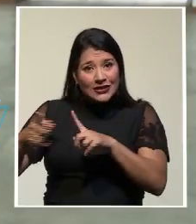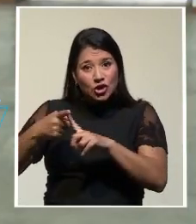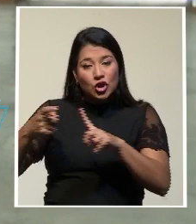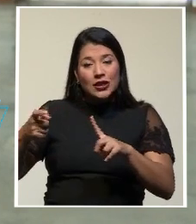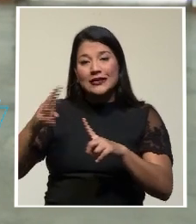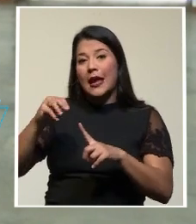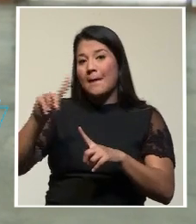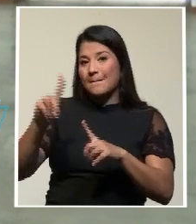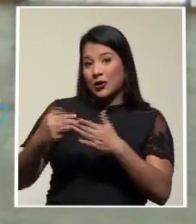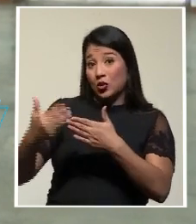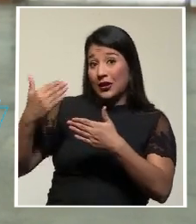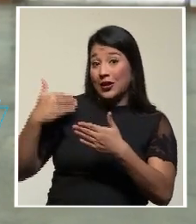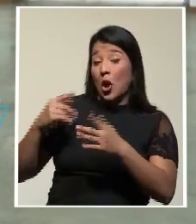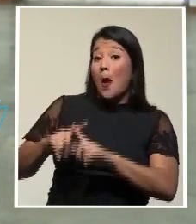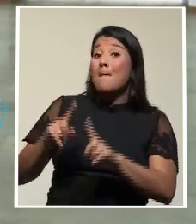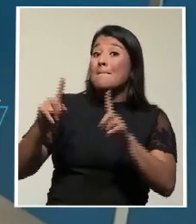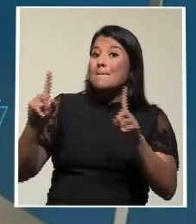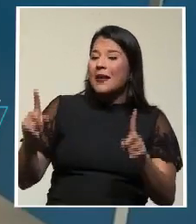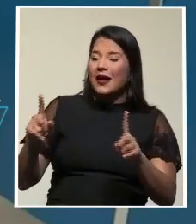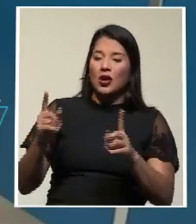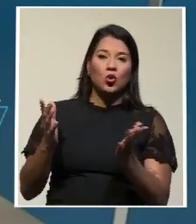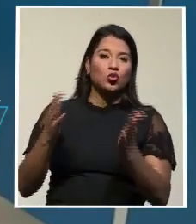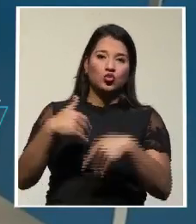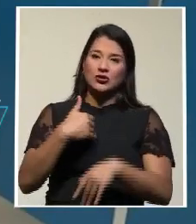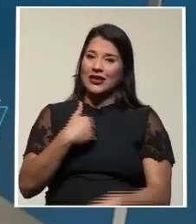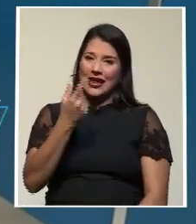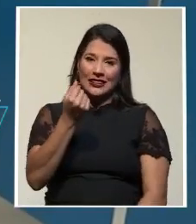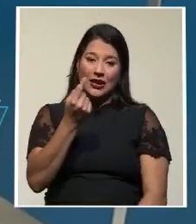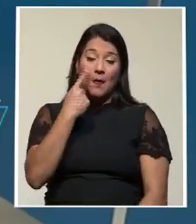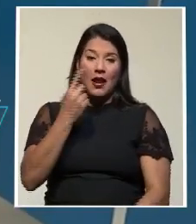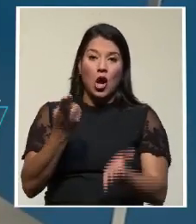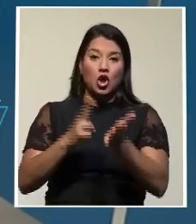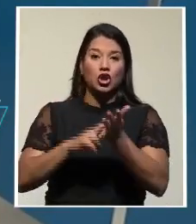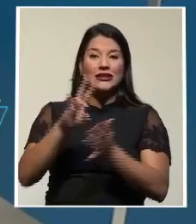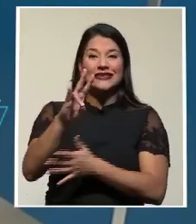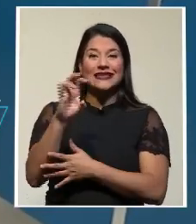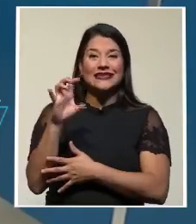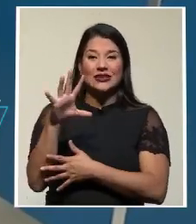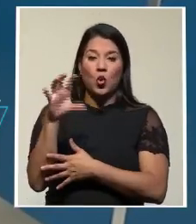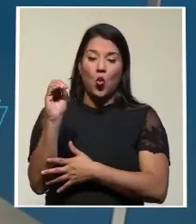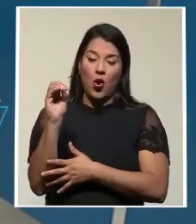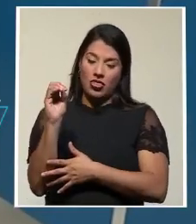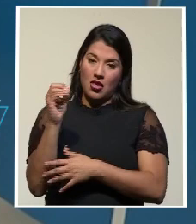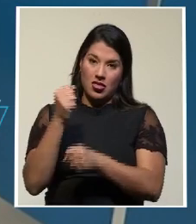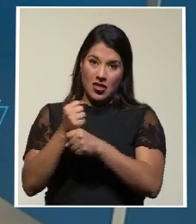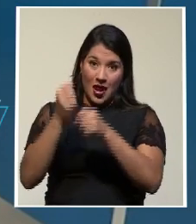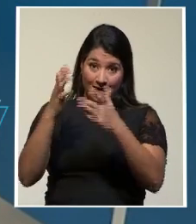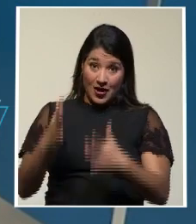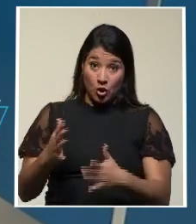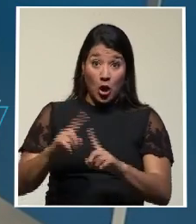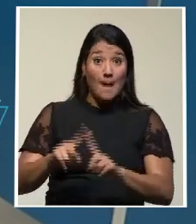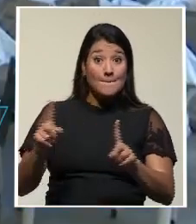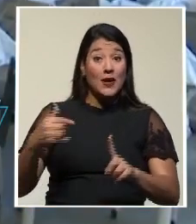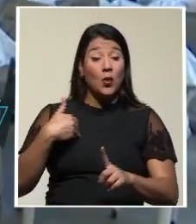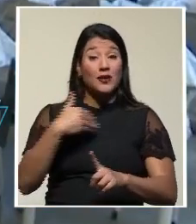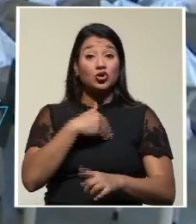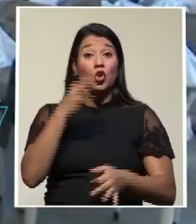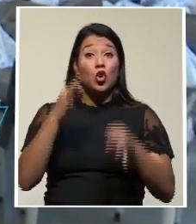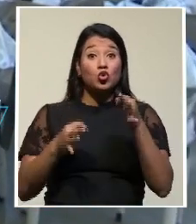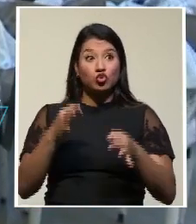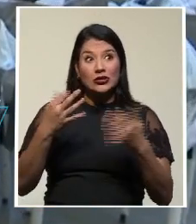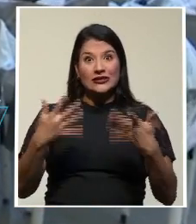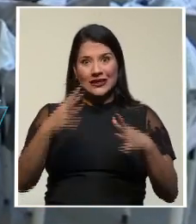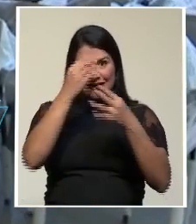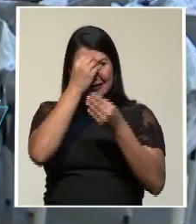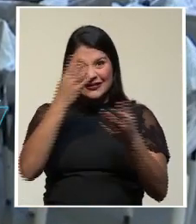contratar 750 funcionarios que lo operarán es lo que atrasó su puesta en marcha. Sin embargo, el Ministerio de Justicia anunció